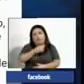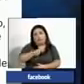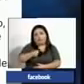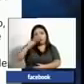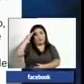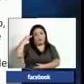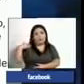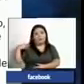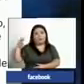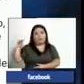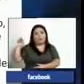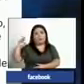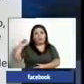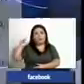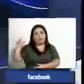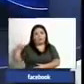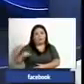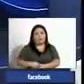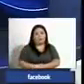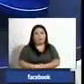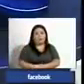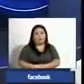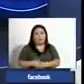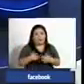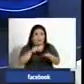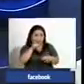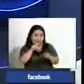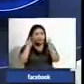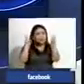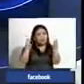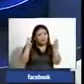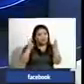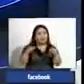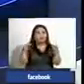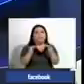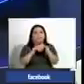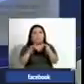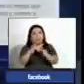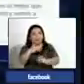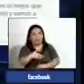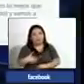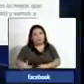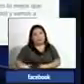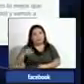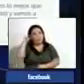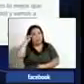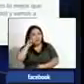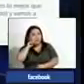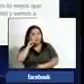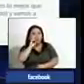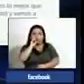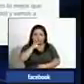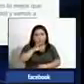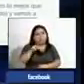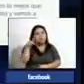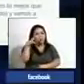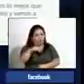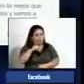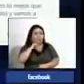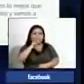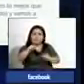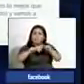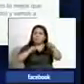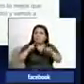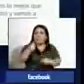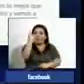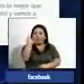de Marcela Rivera. Y respecto a este caso, también el presidente de la República aseguró que de inmediato se giraron